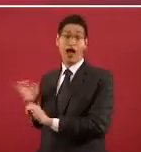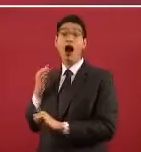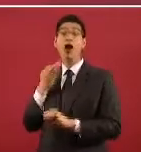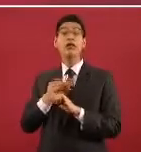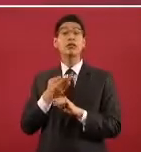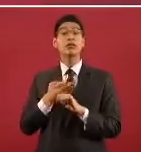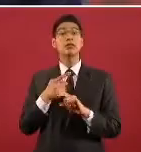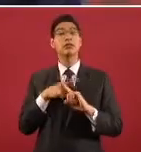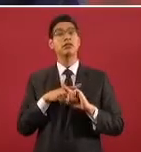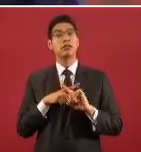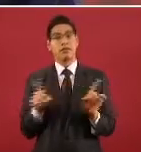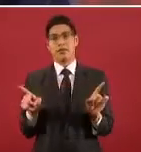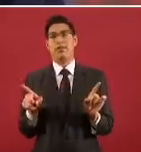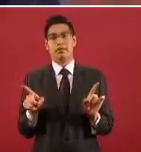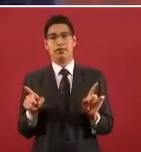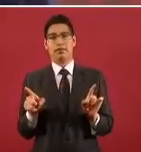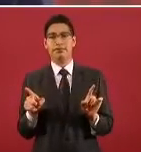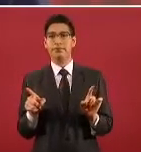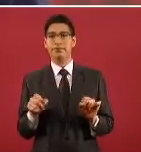Ahora yo,